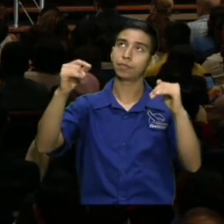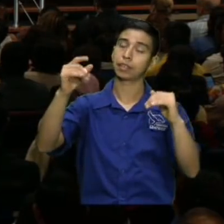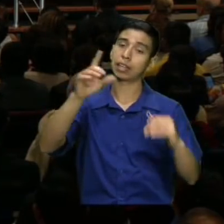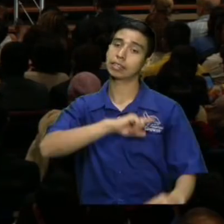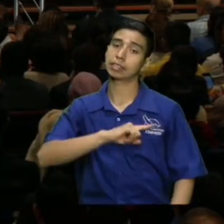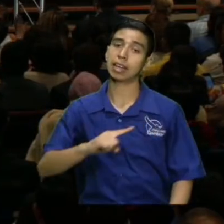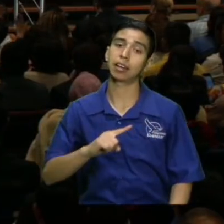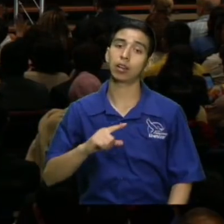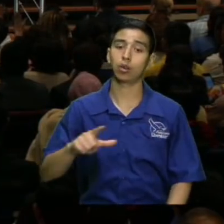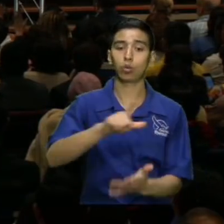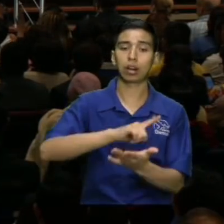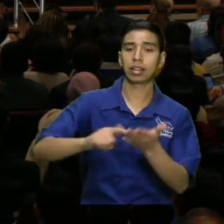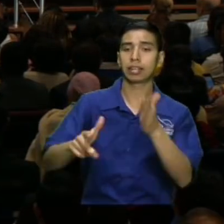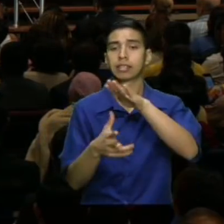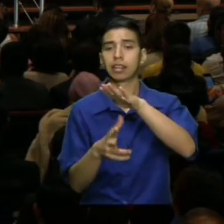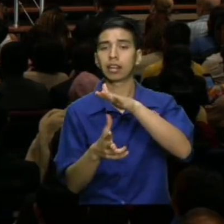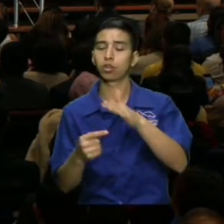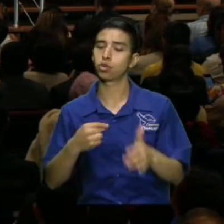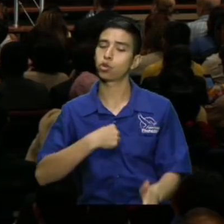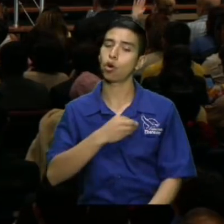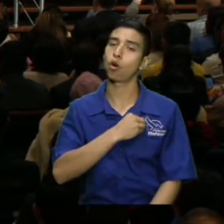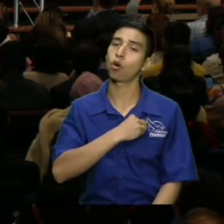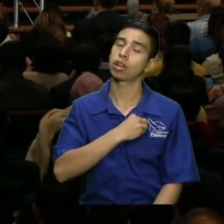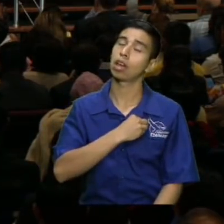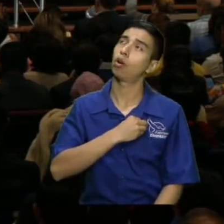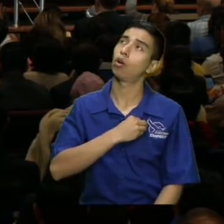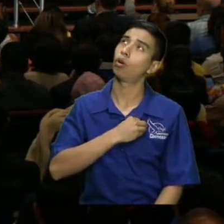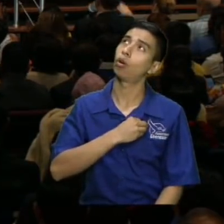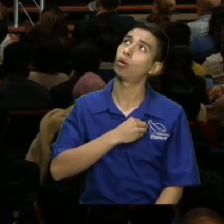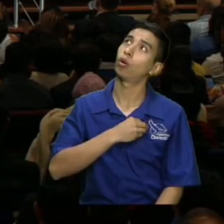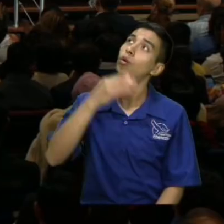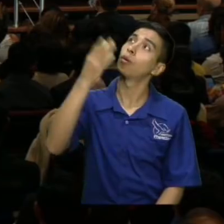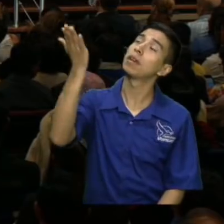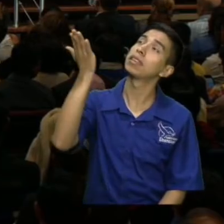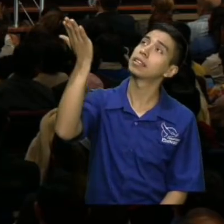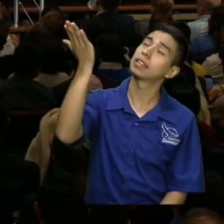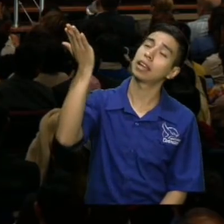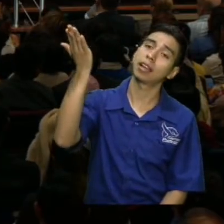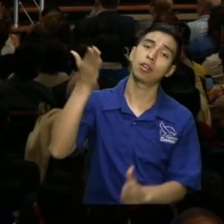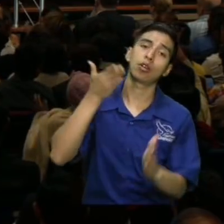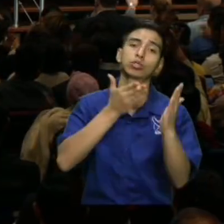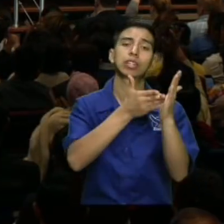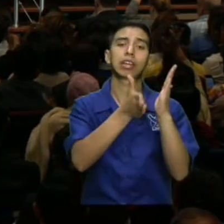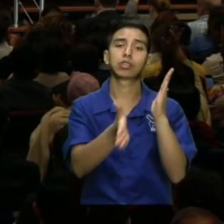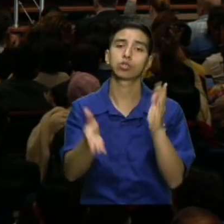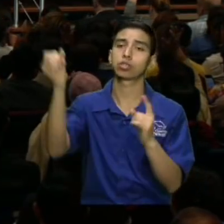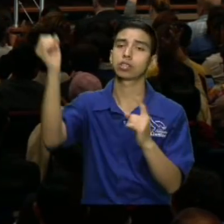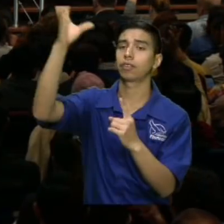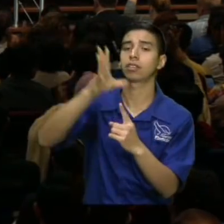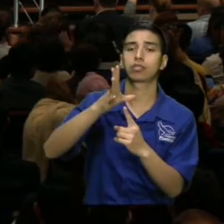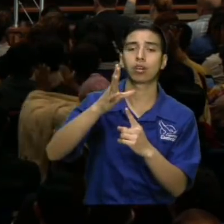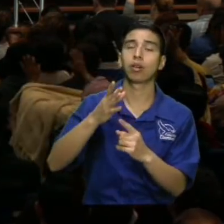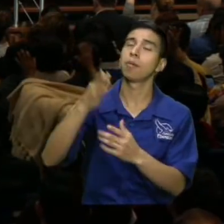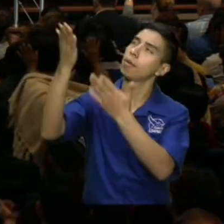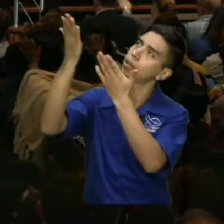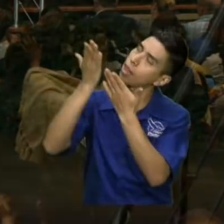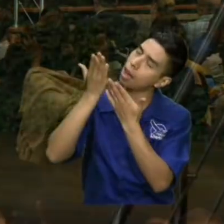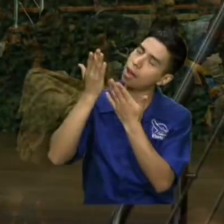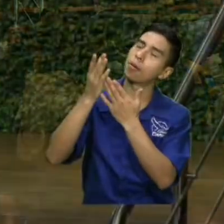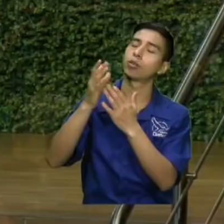los derechos de primogenitura, así que me los entregan, por favor, porque los